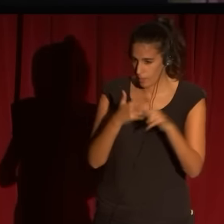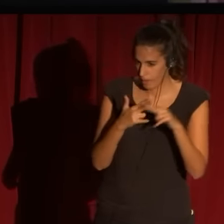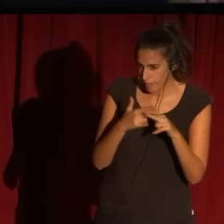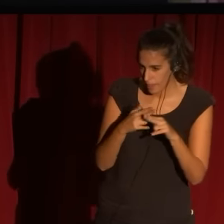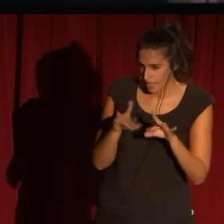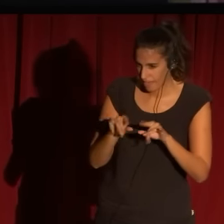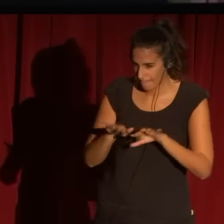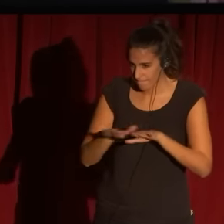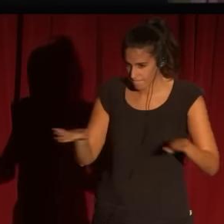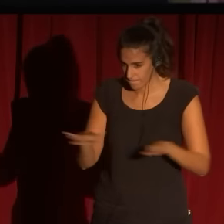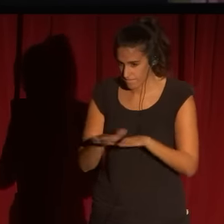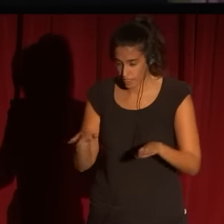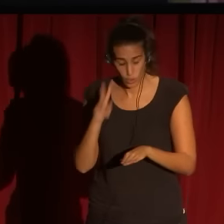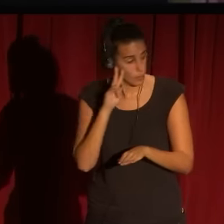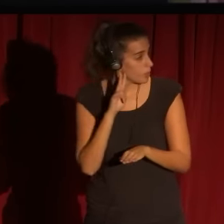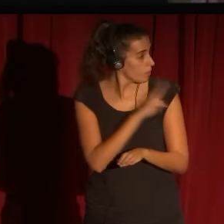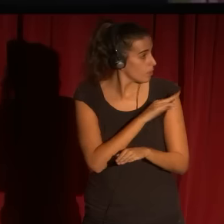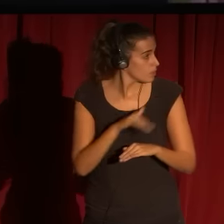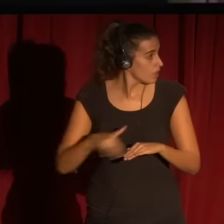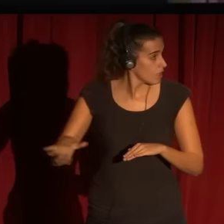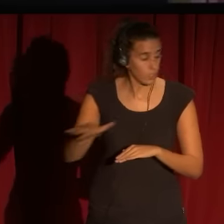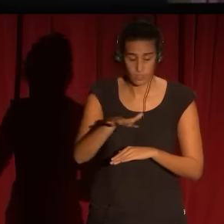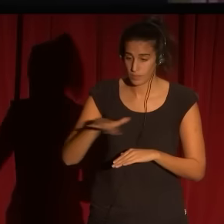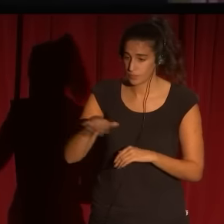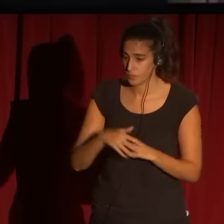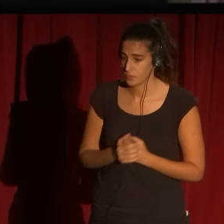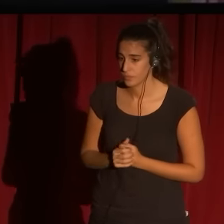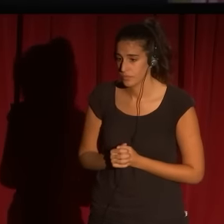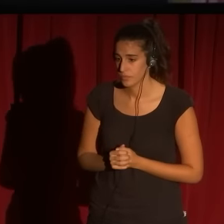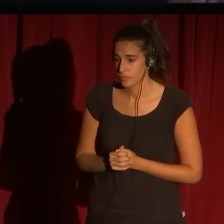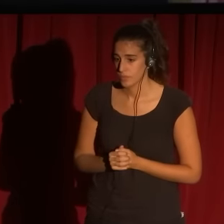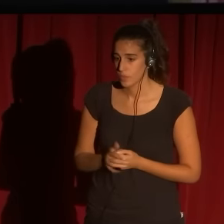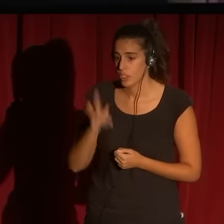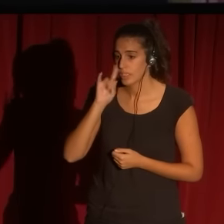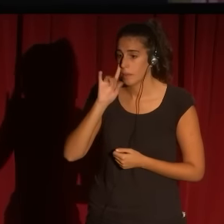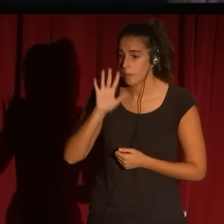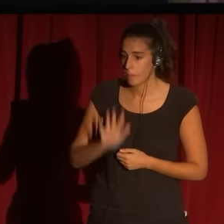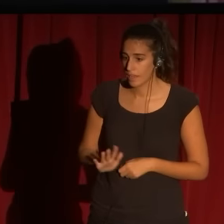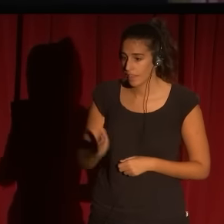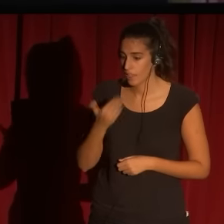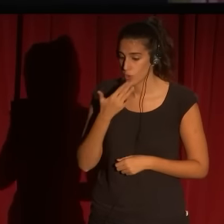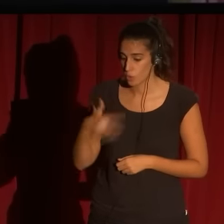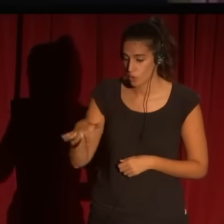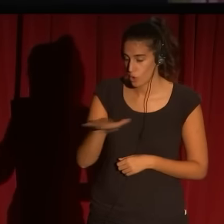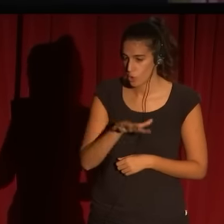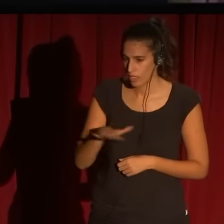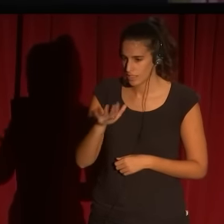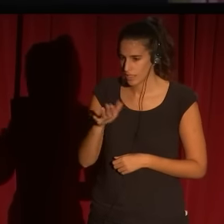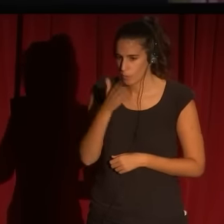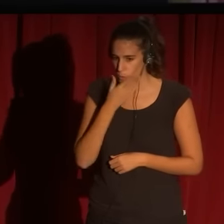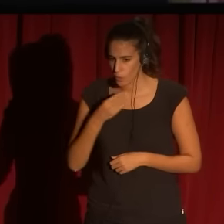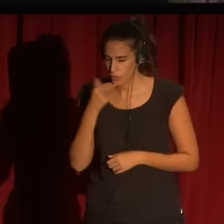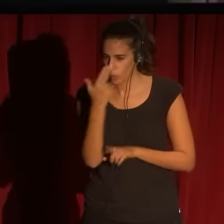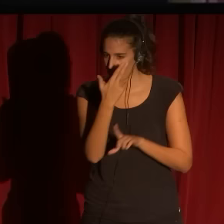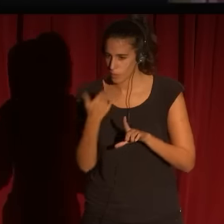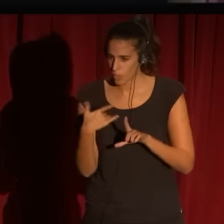el barro que cierra este vano que vemos en la parte delantera no y parece que es a instancias de esos lugares de ese gusto de la pintura